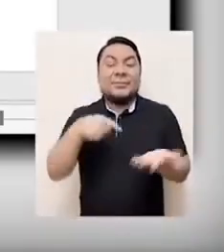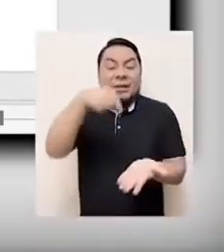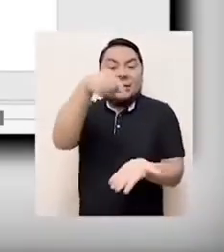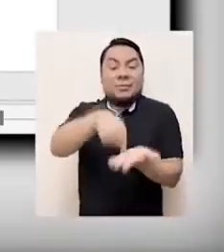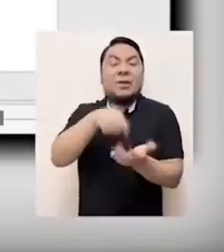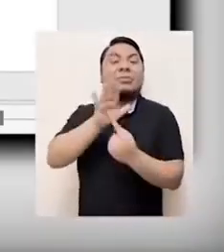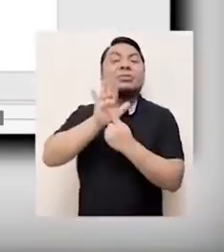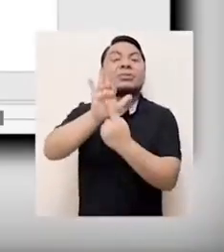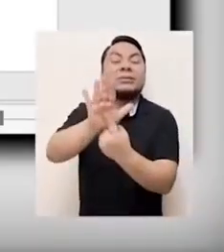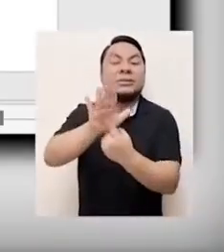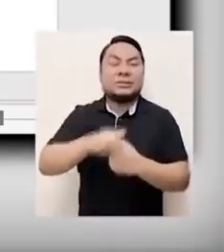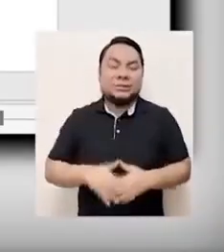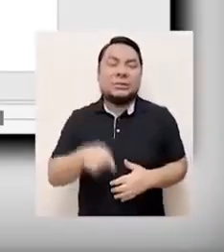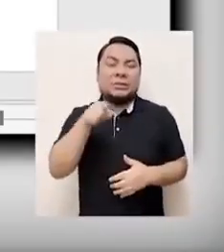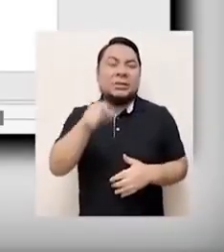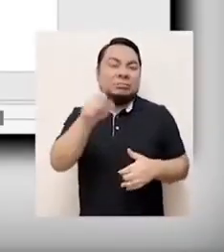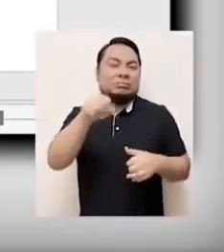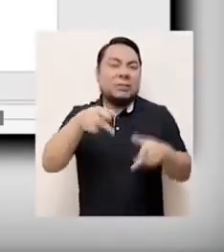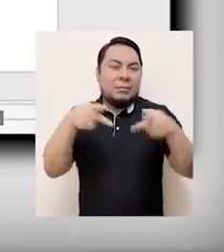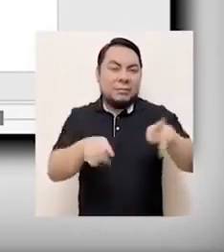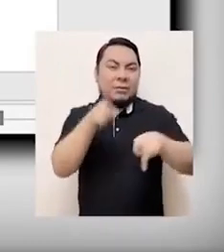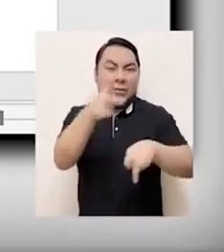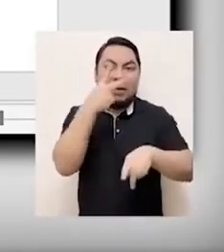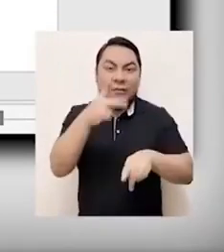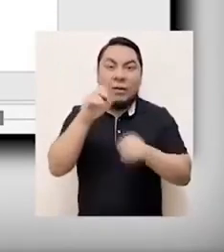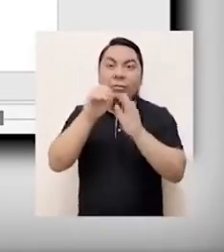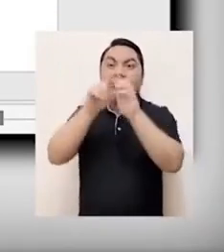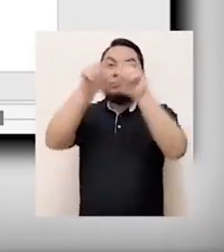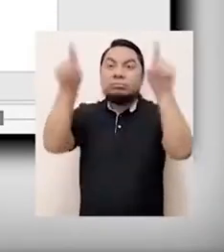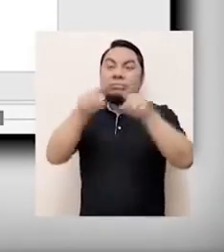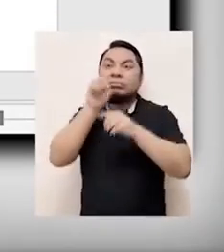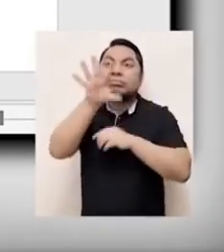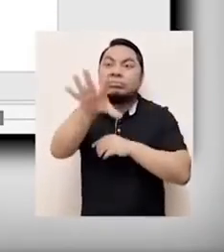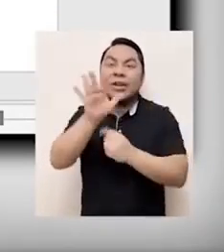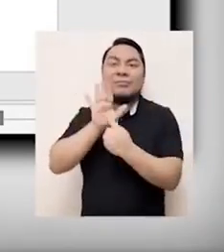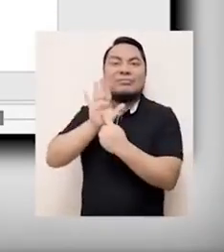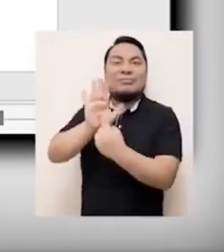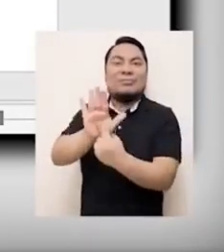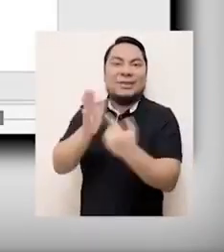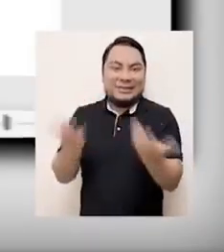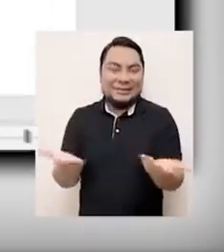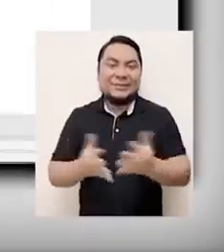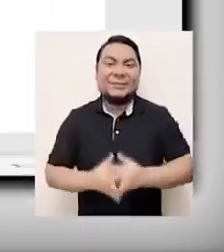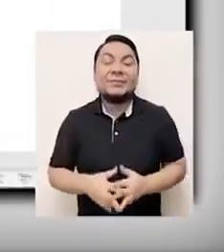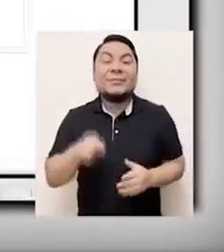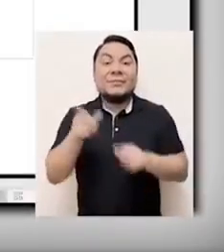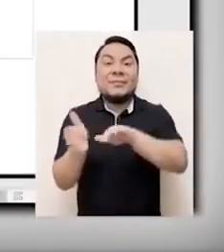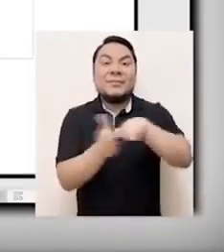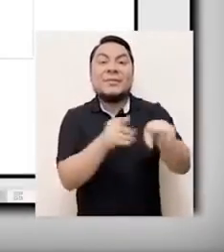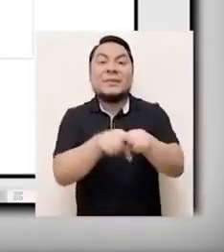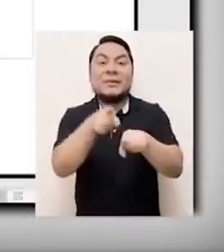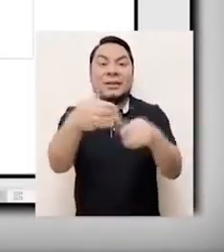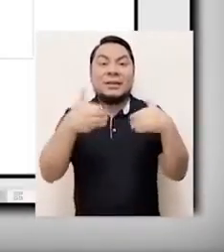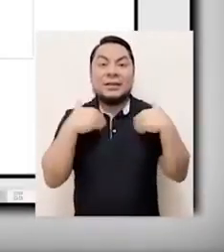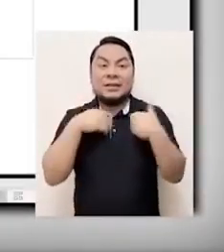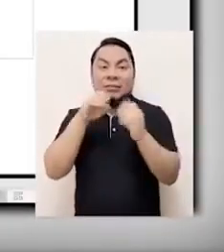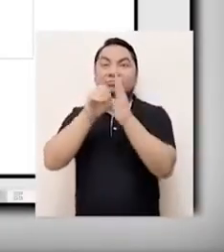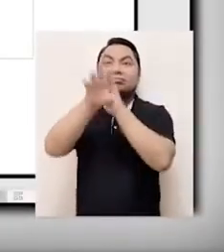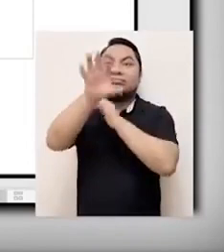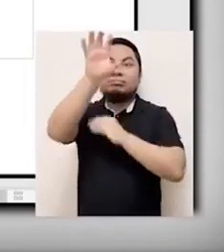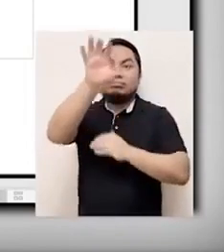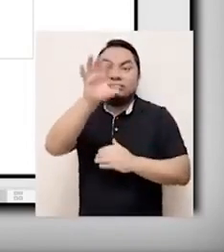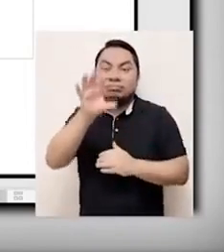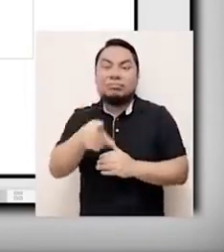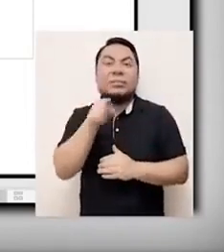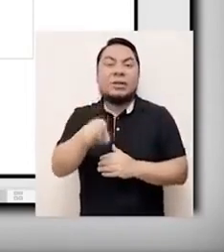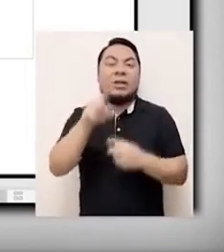y el botón de presentación el cual le permitirá ver su diapositiva en forma de presentación por otro lado tiene la diapositiva